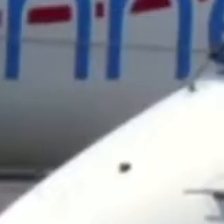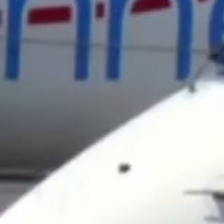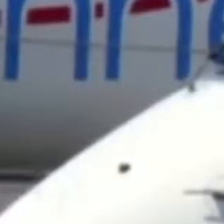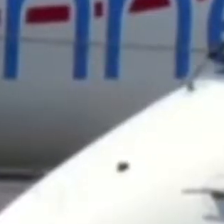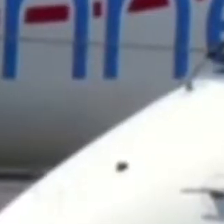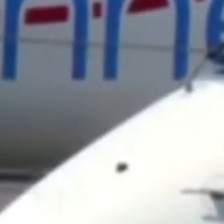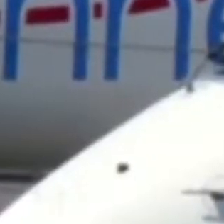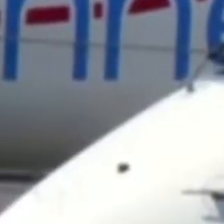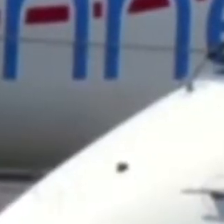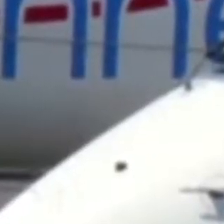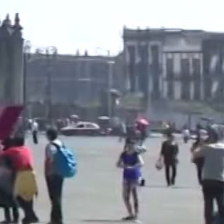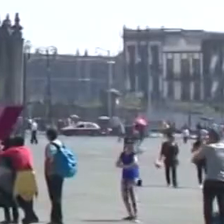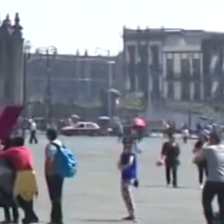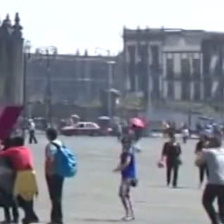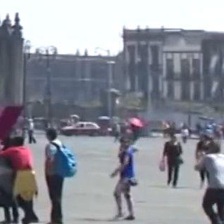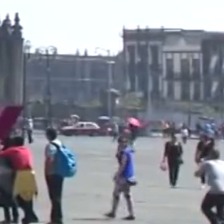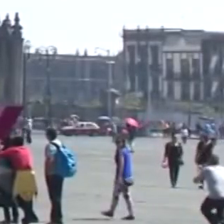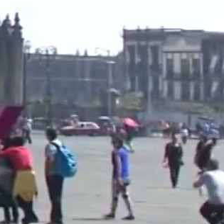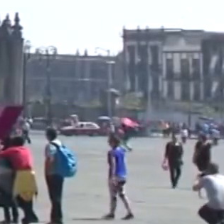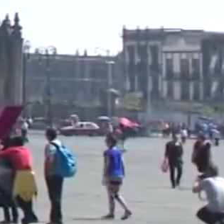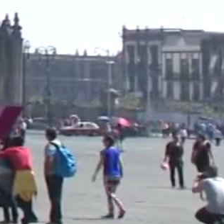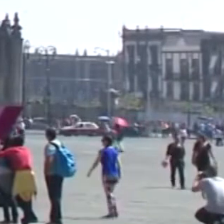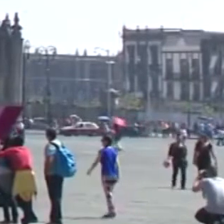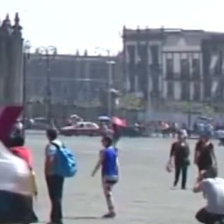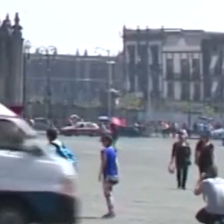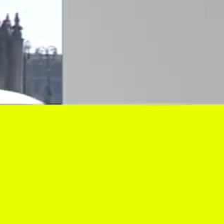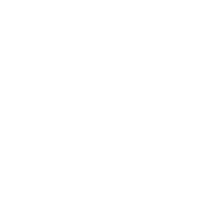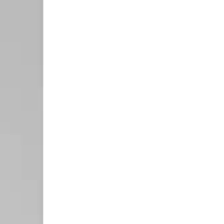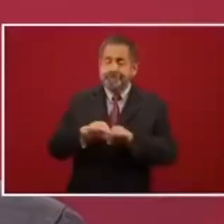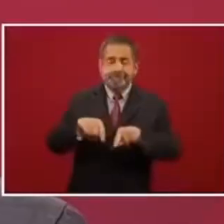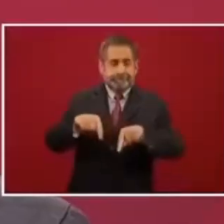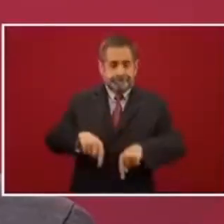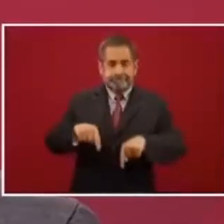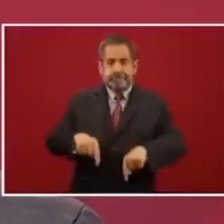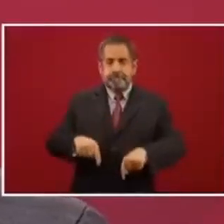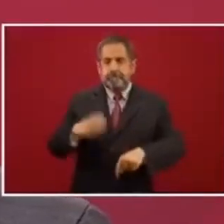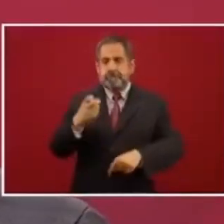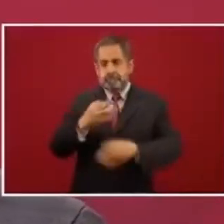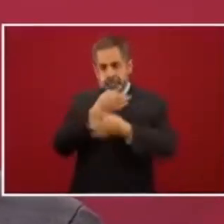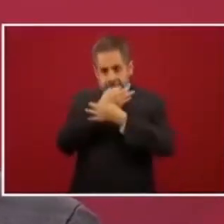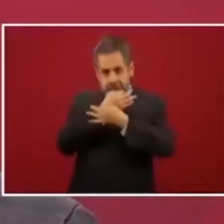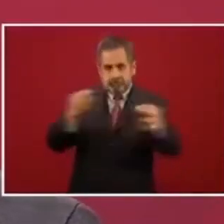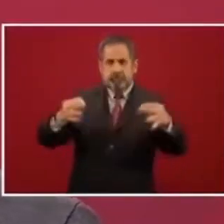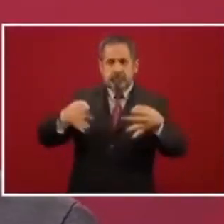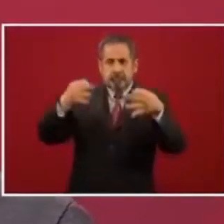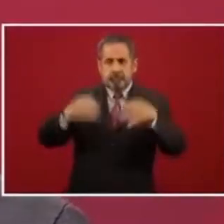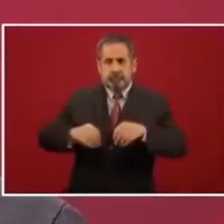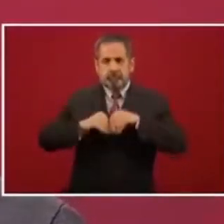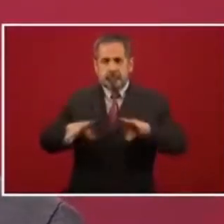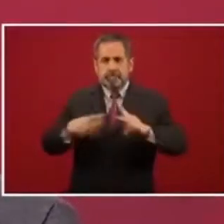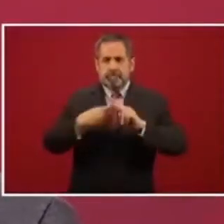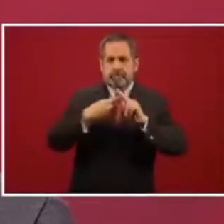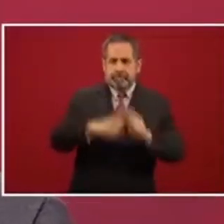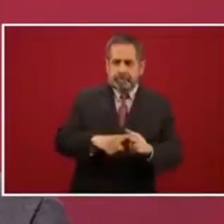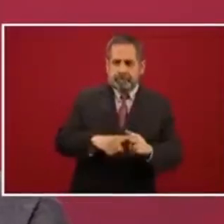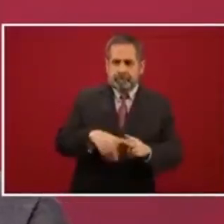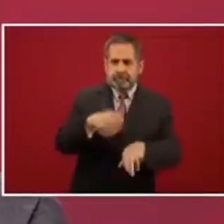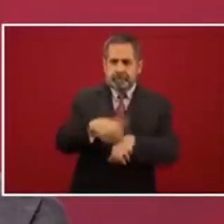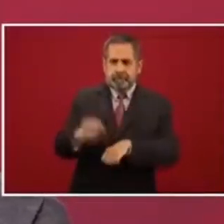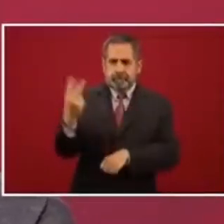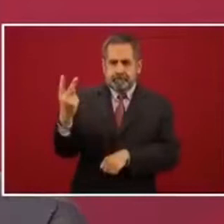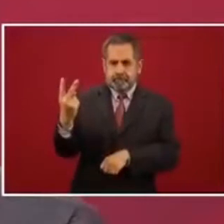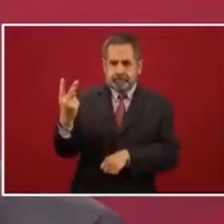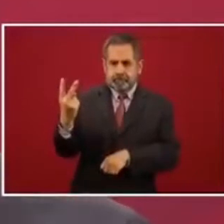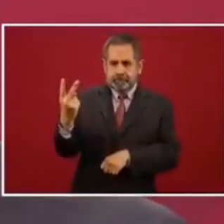decretaron que méxico ya había pasado a la fase 2 del cob y 19 queremos declarar formalmente el inicio de la fase